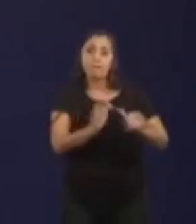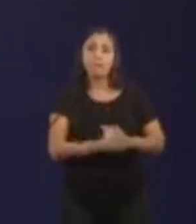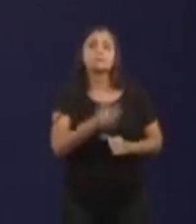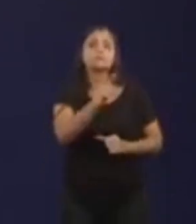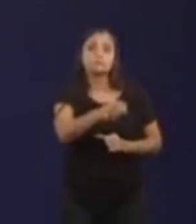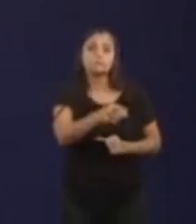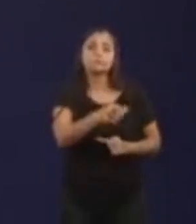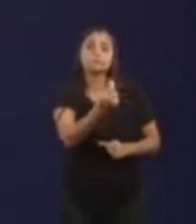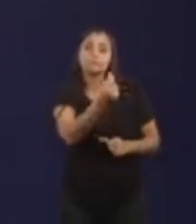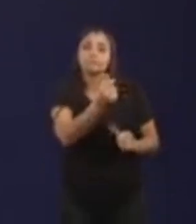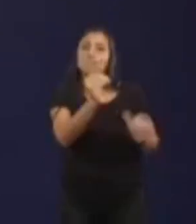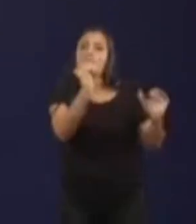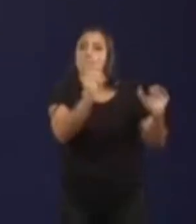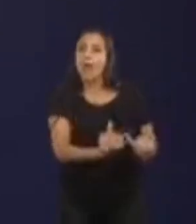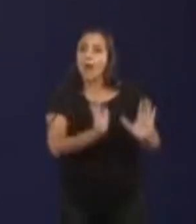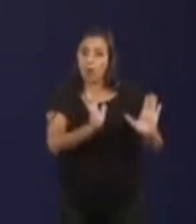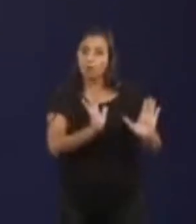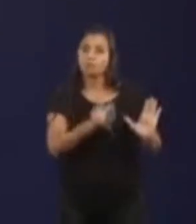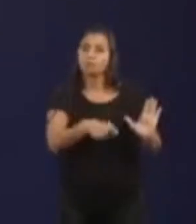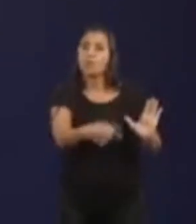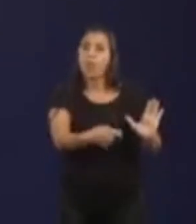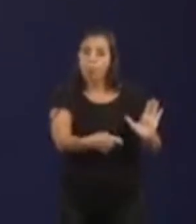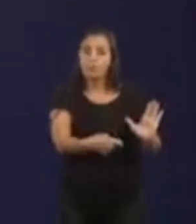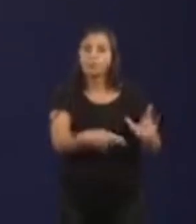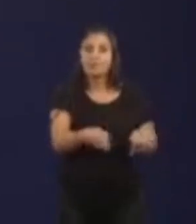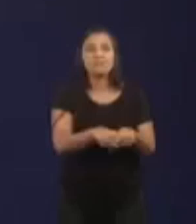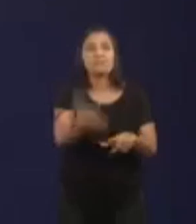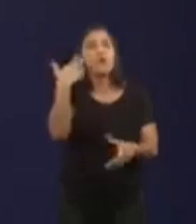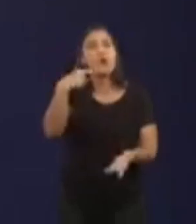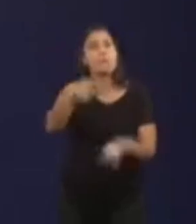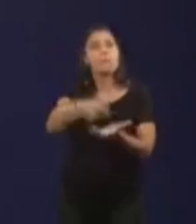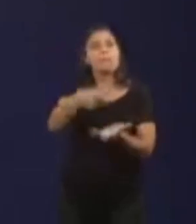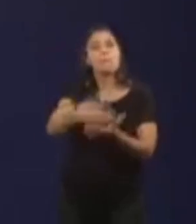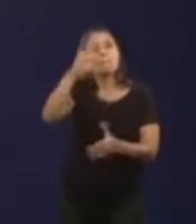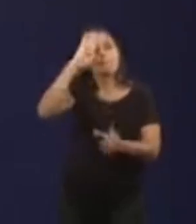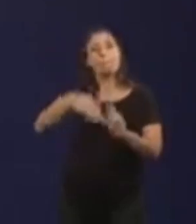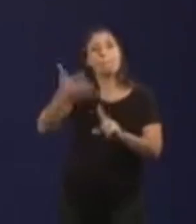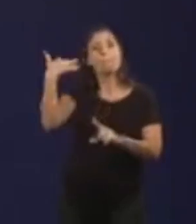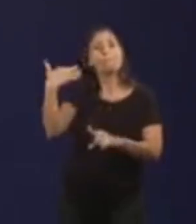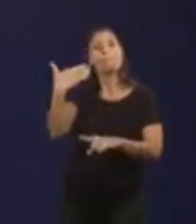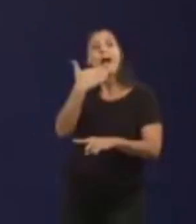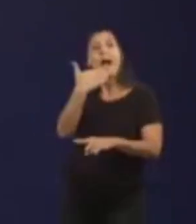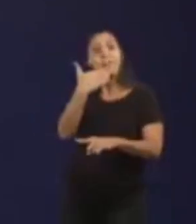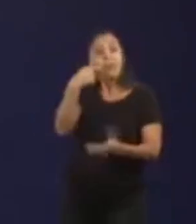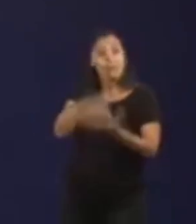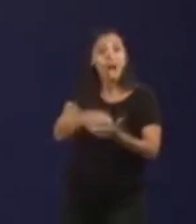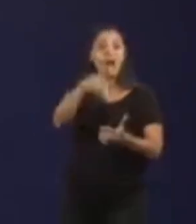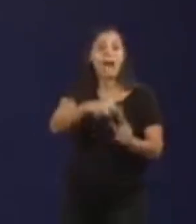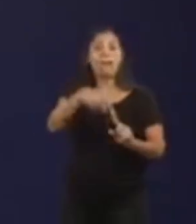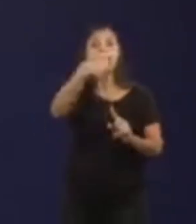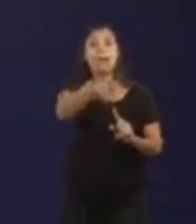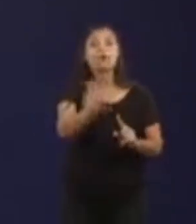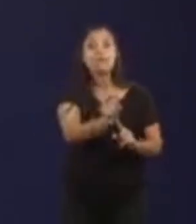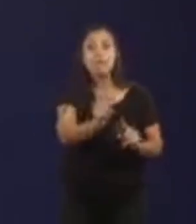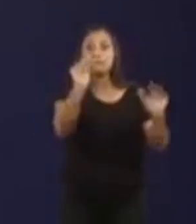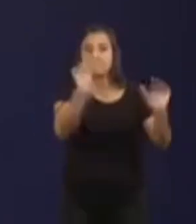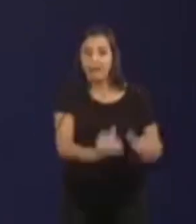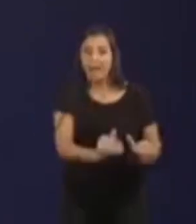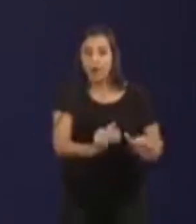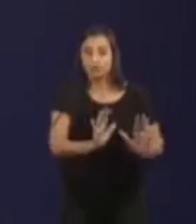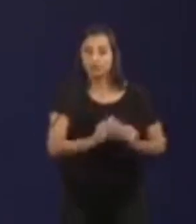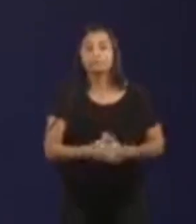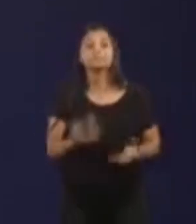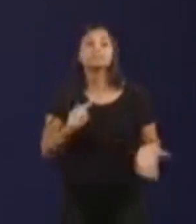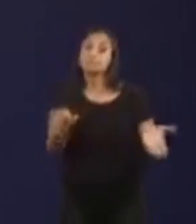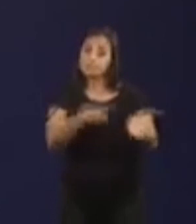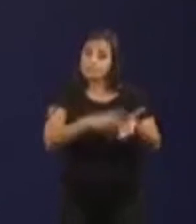reducción considerable de las mismas de lo que de lo que pagaron en este mes de abril Así que te